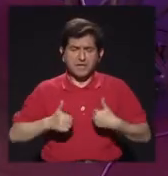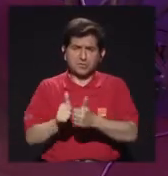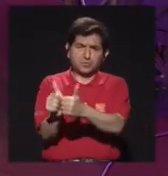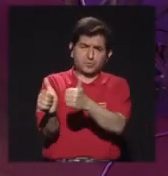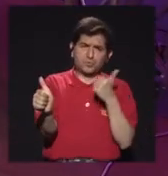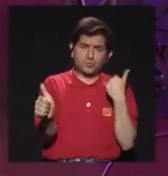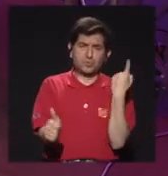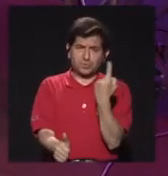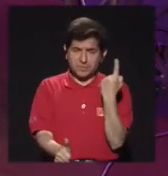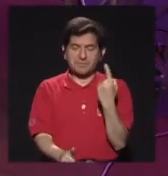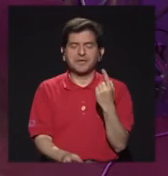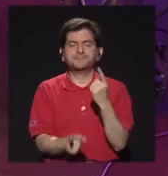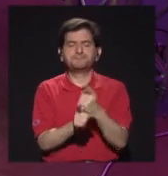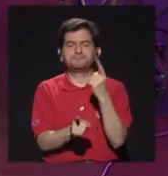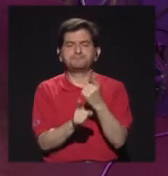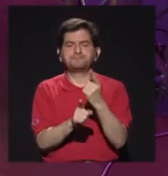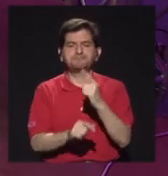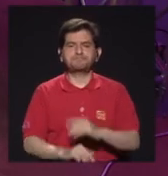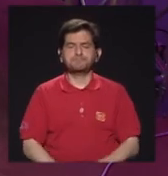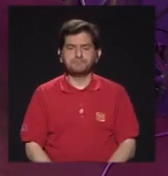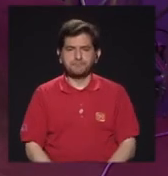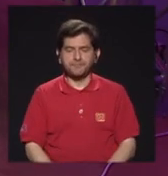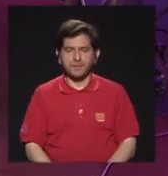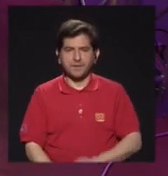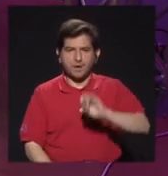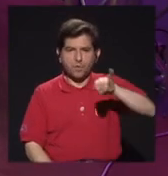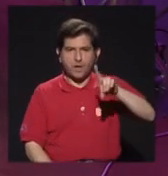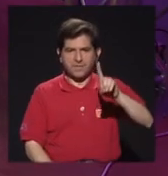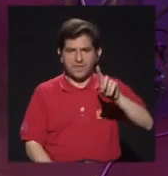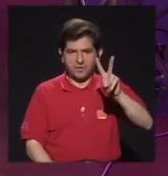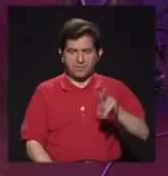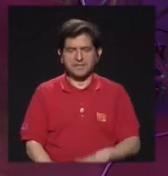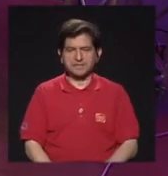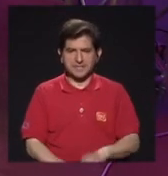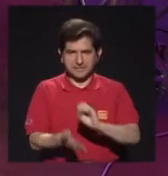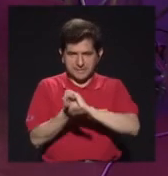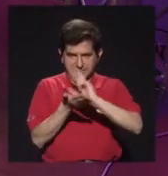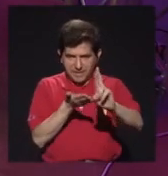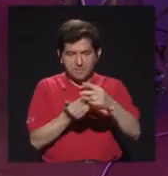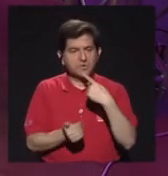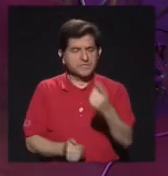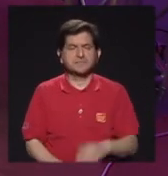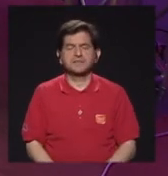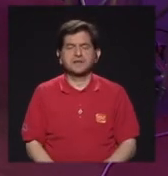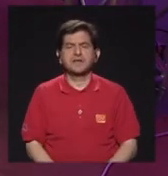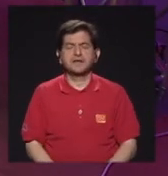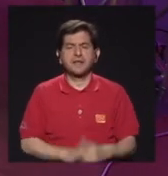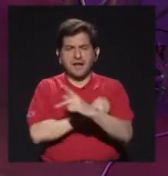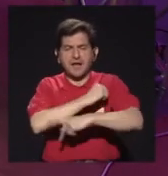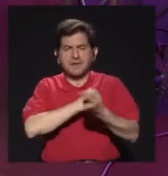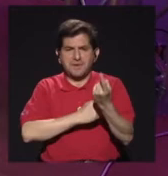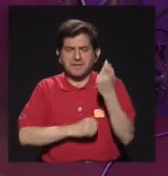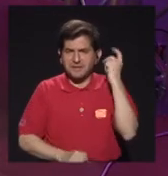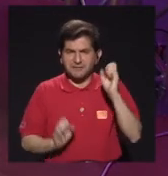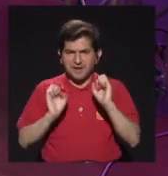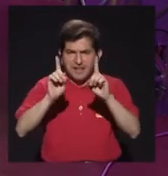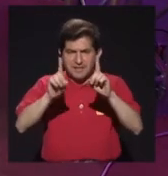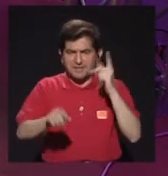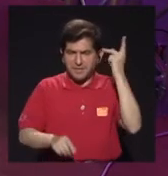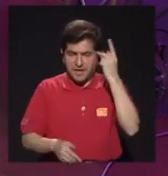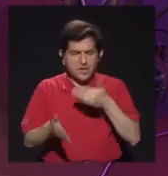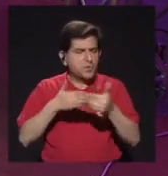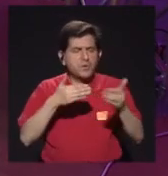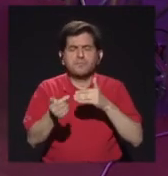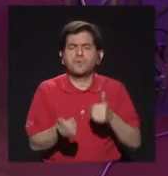así es así lamentablemente de ese don juan diego vázquez de sant ramon en el país lo que hace falta es educación política dado que a la gente le da igual ir a